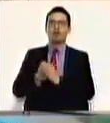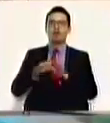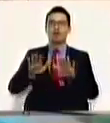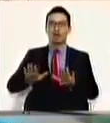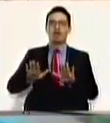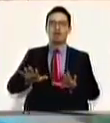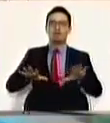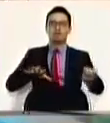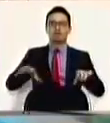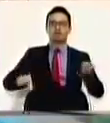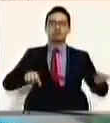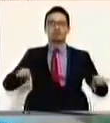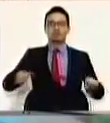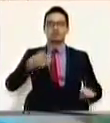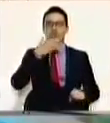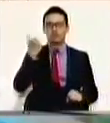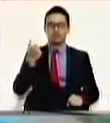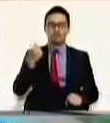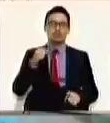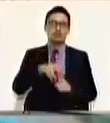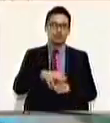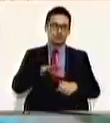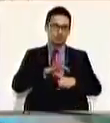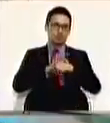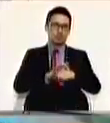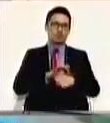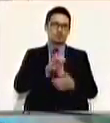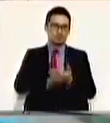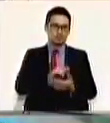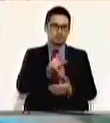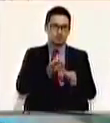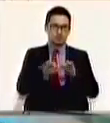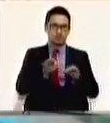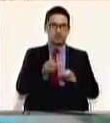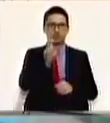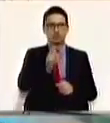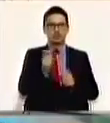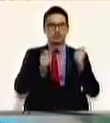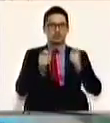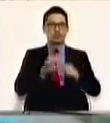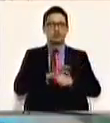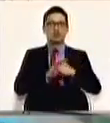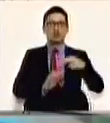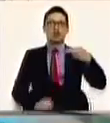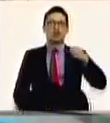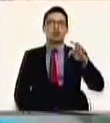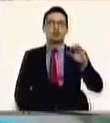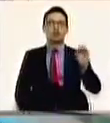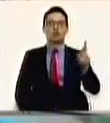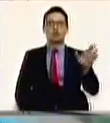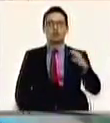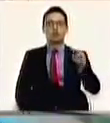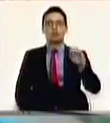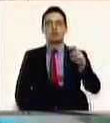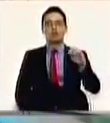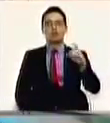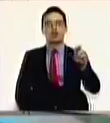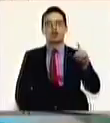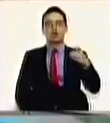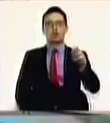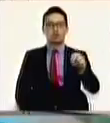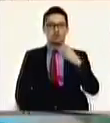productiva que aquí tanto alegamos, es probable, doctora Stone, que no se presente. Esto lo explica muy bien un señor que se llama Héctor Mondragón, no me detengo en el punto, pero lo señalo para